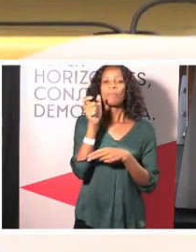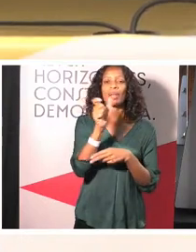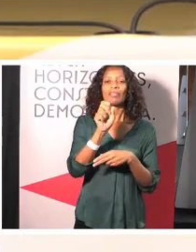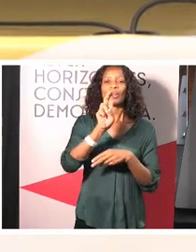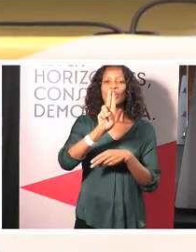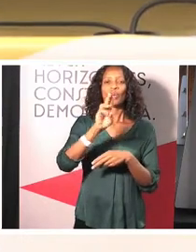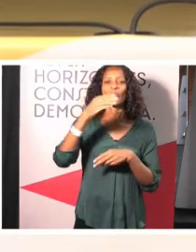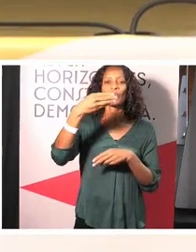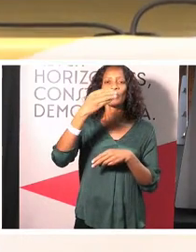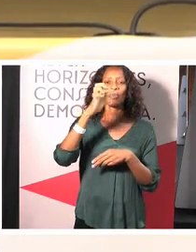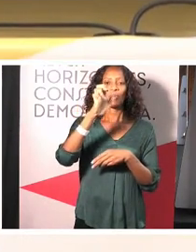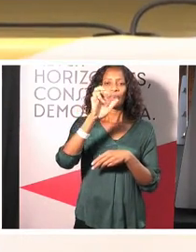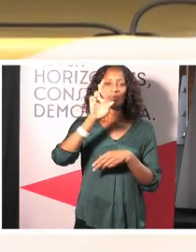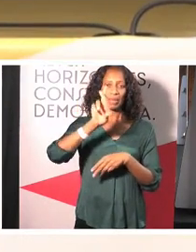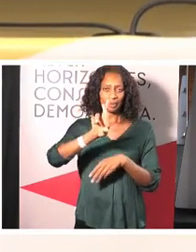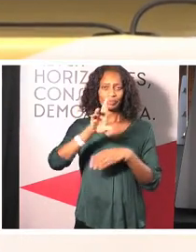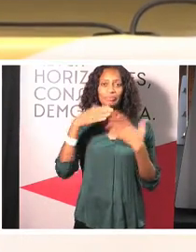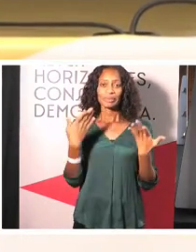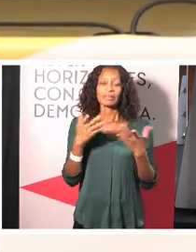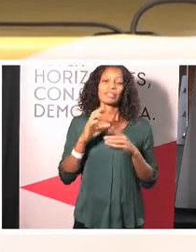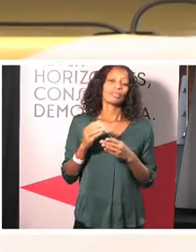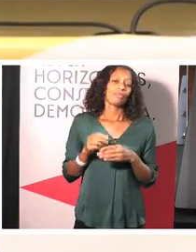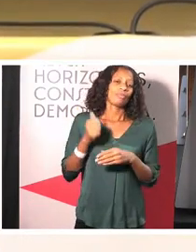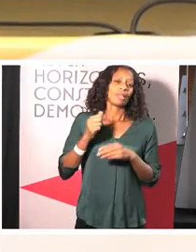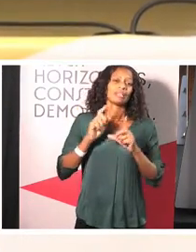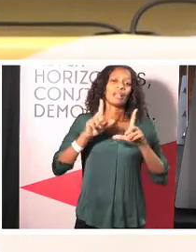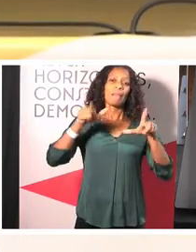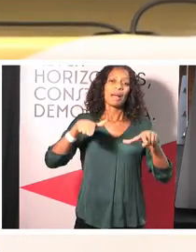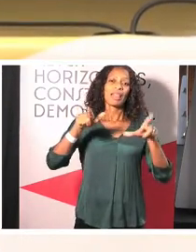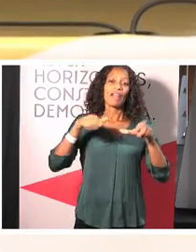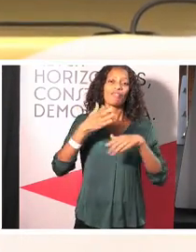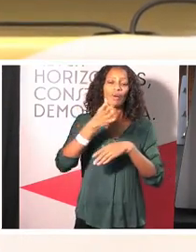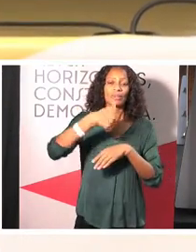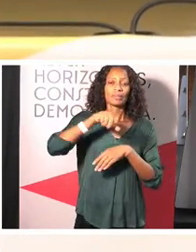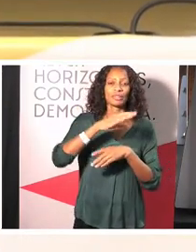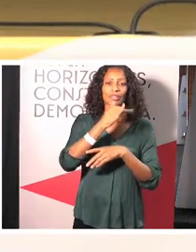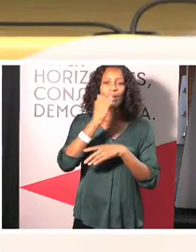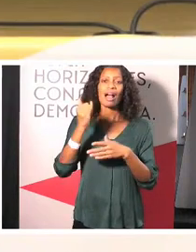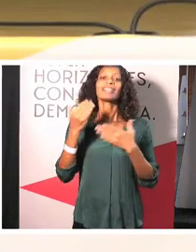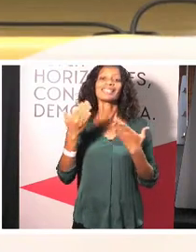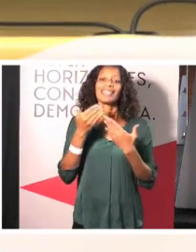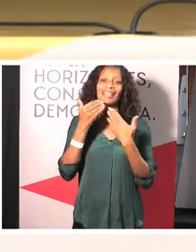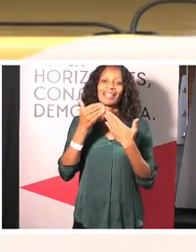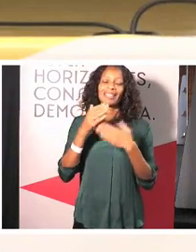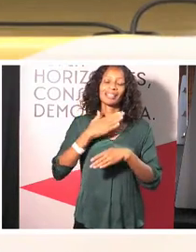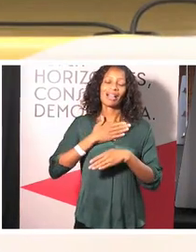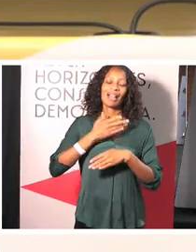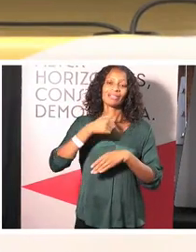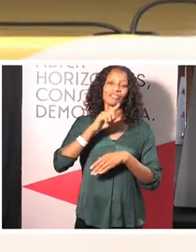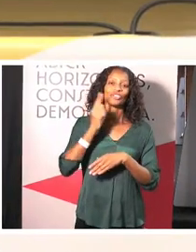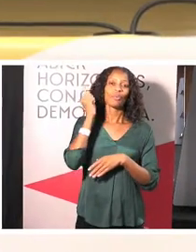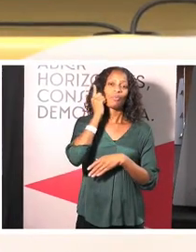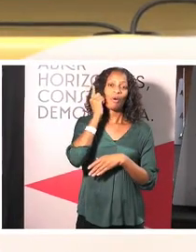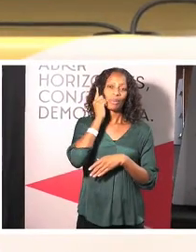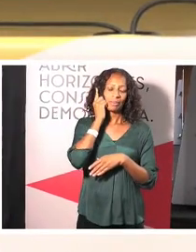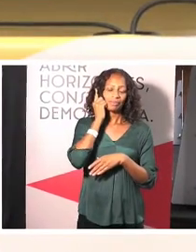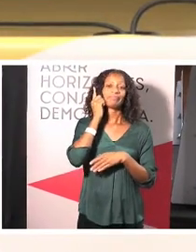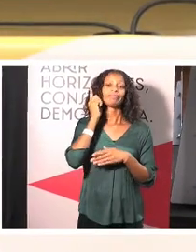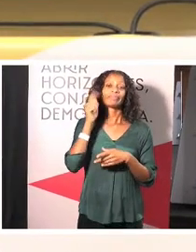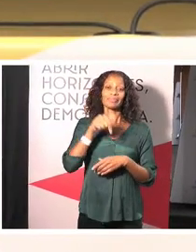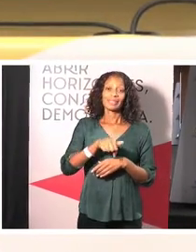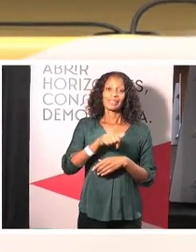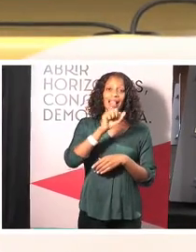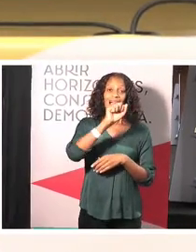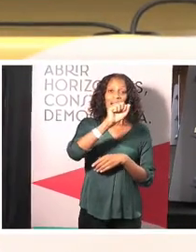las plataformas que tenemos pues normalmente a nuestro acceso a través del móvil. De lo que voy a hablar es de algo un poquito más, ¿no? Un proceso que